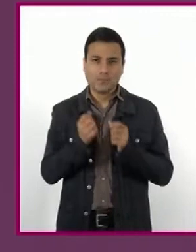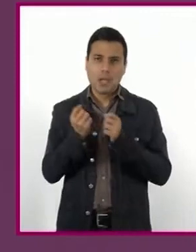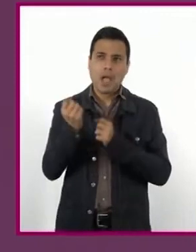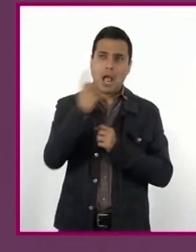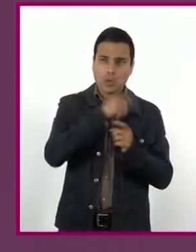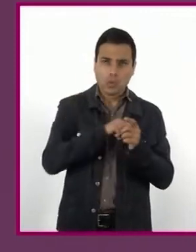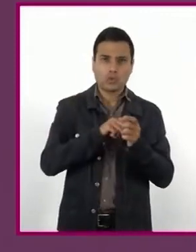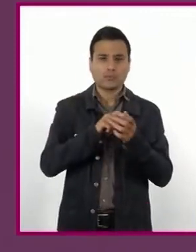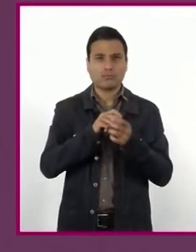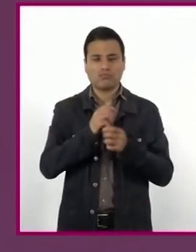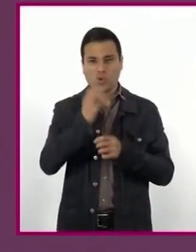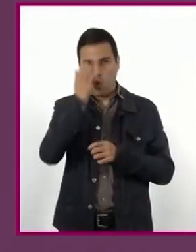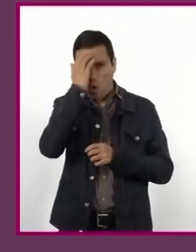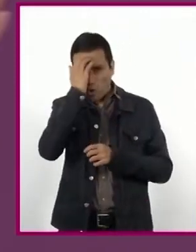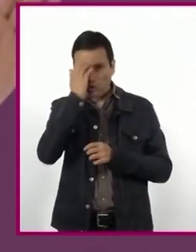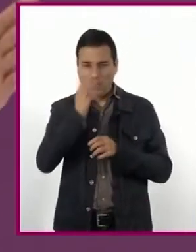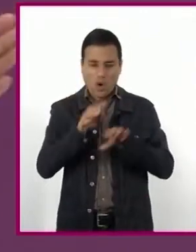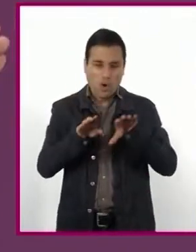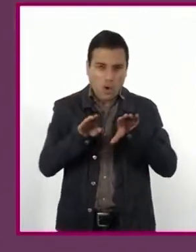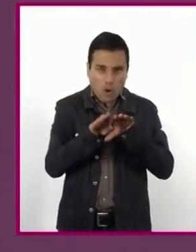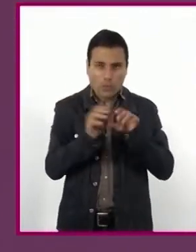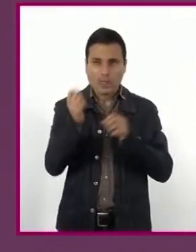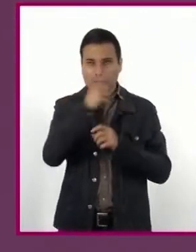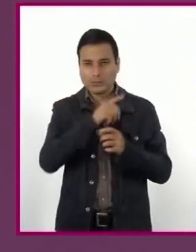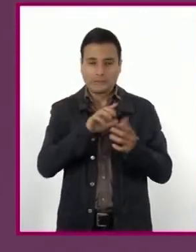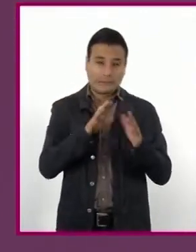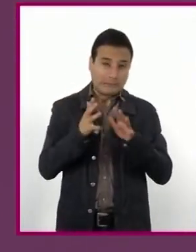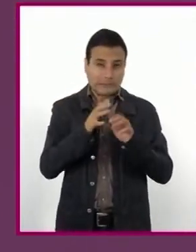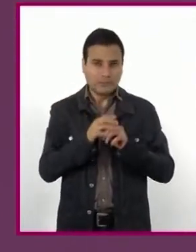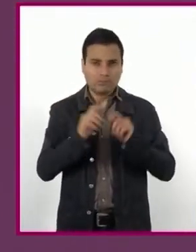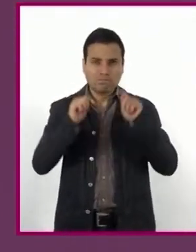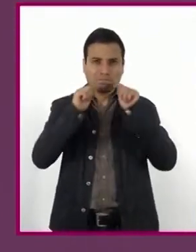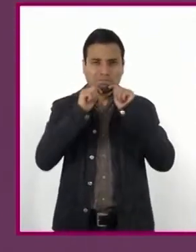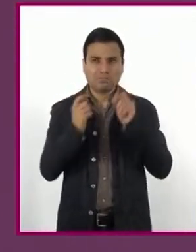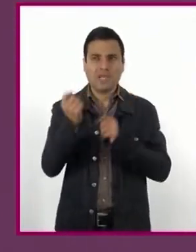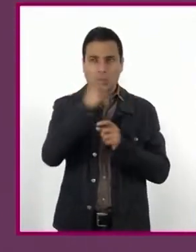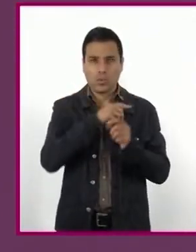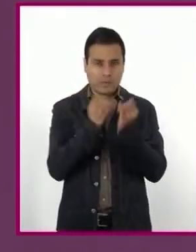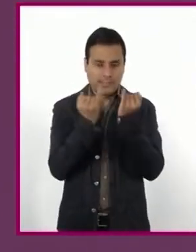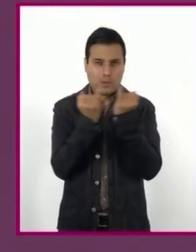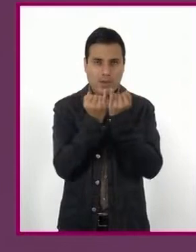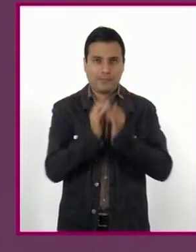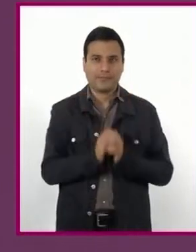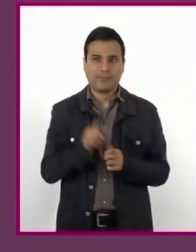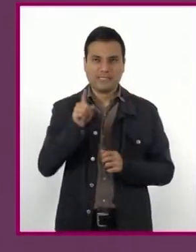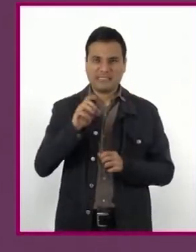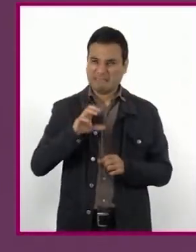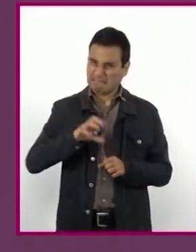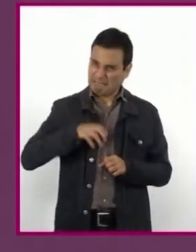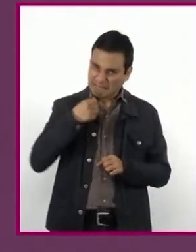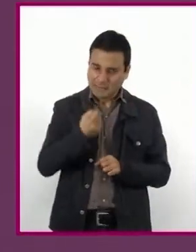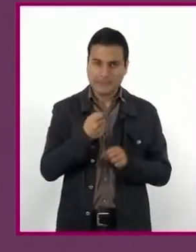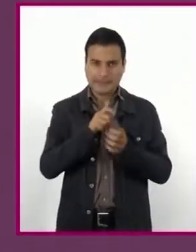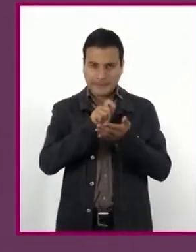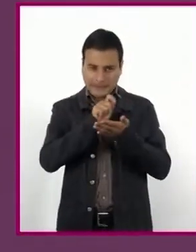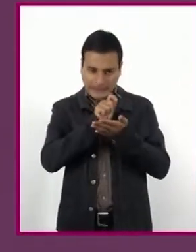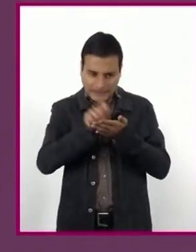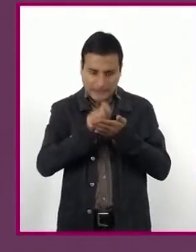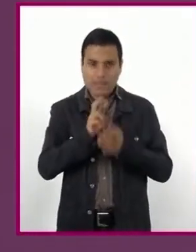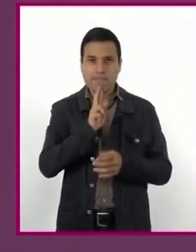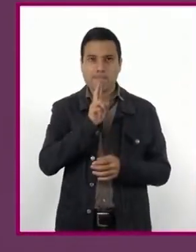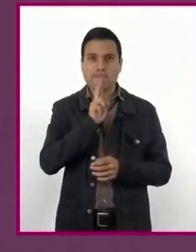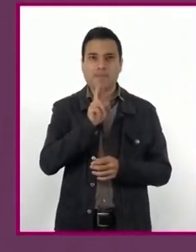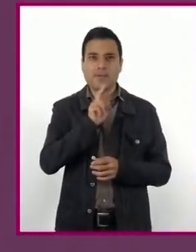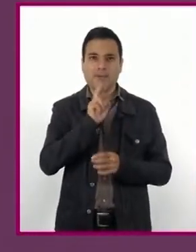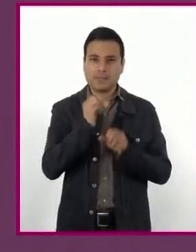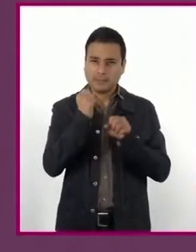con menos conocimientos, pero todos coincidieron en algunos puntos. Hicieron un esfuerzo por aprender su oficio y confiaron